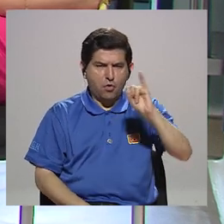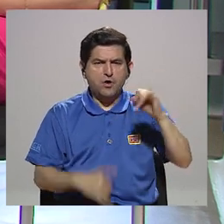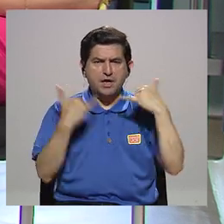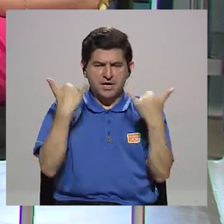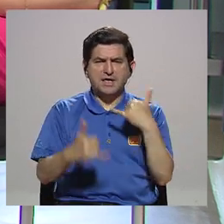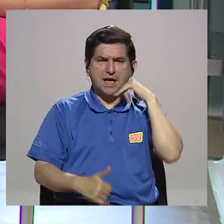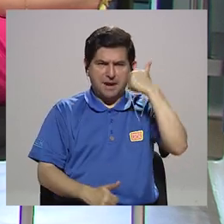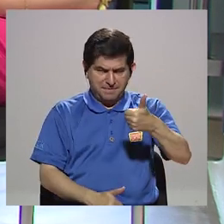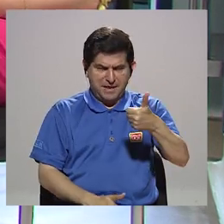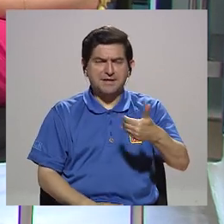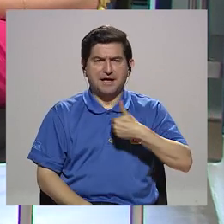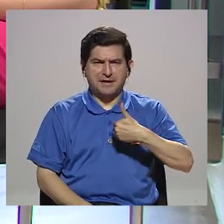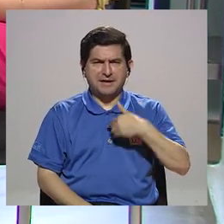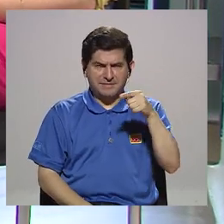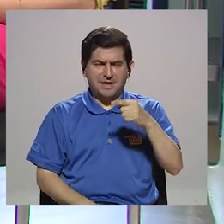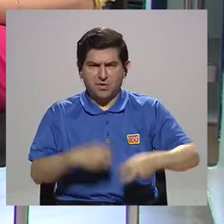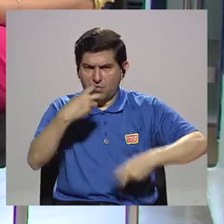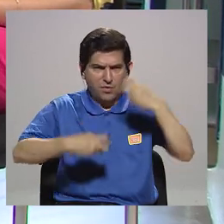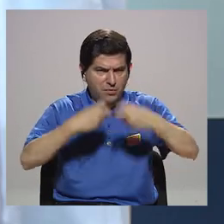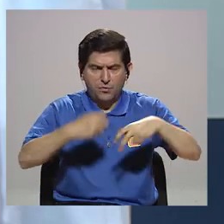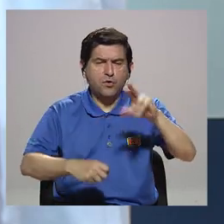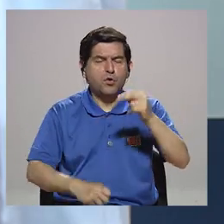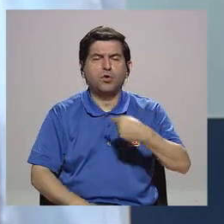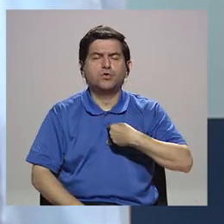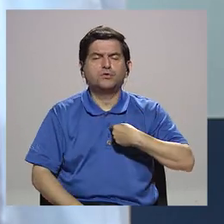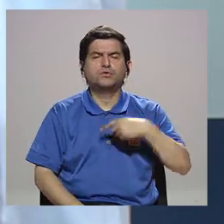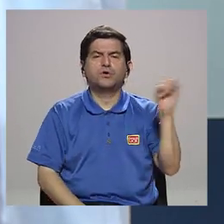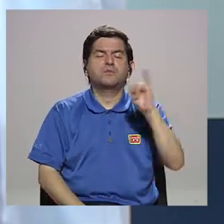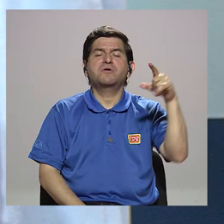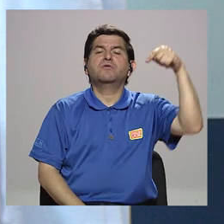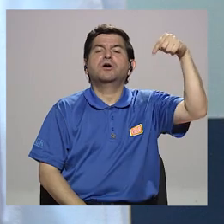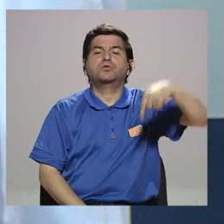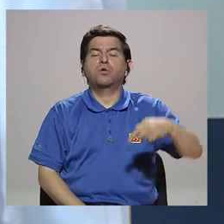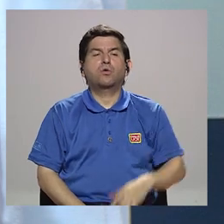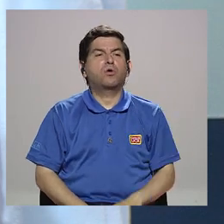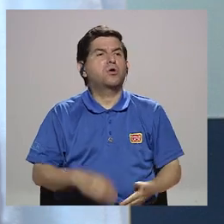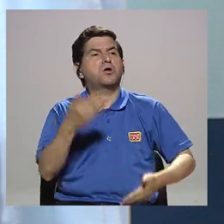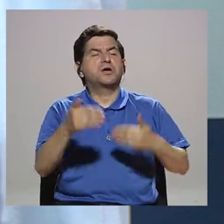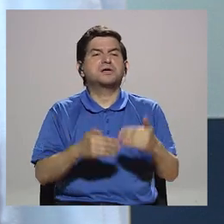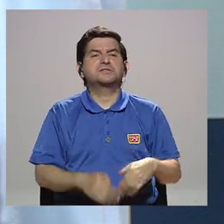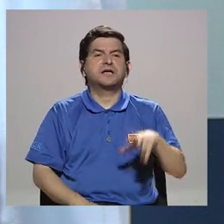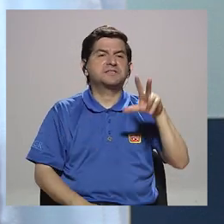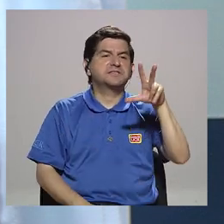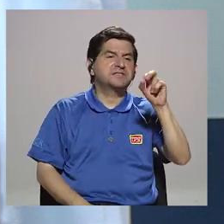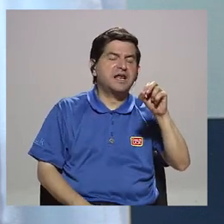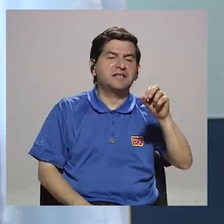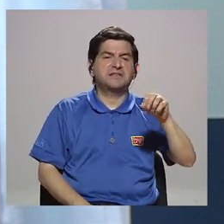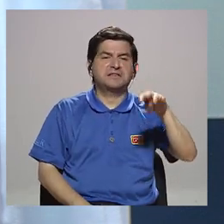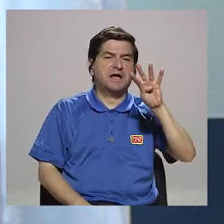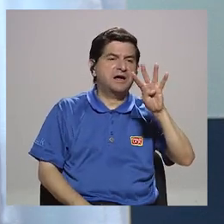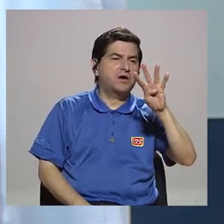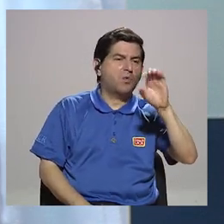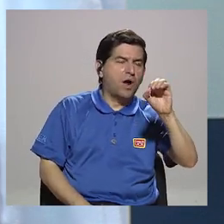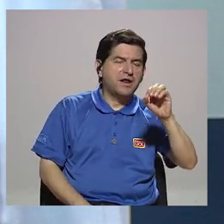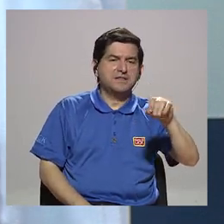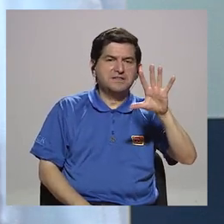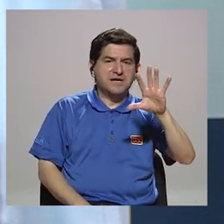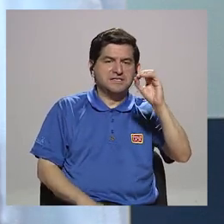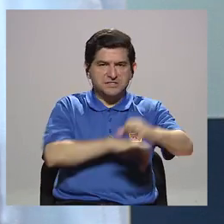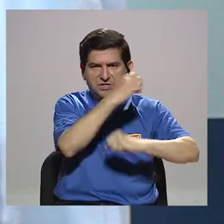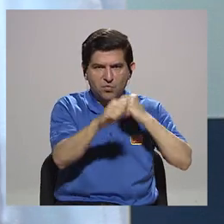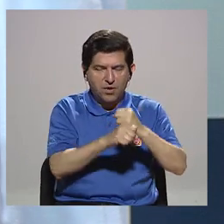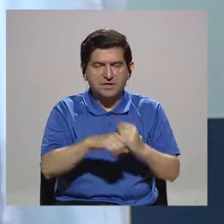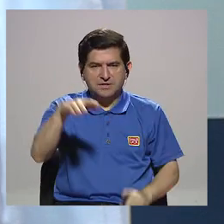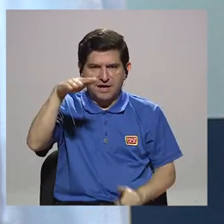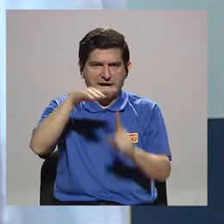mañana tengo la gastritis crónica atrófica. Yo me infecto hoy y entre 30, 40, 50 años tengo